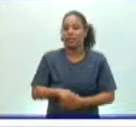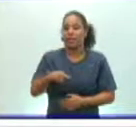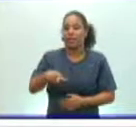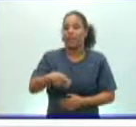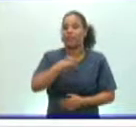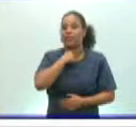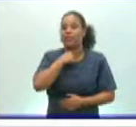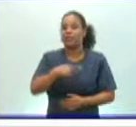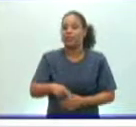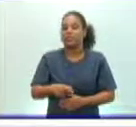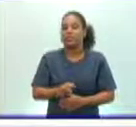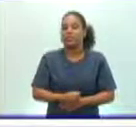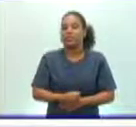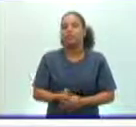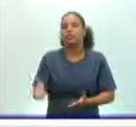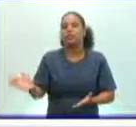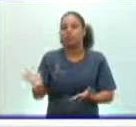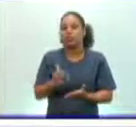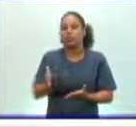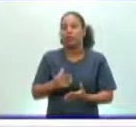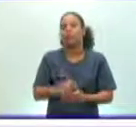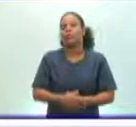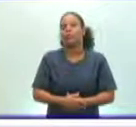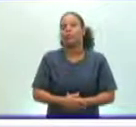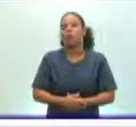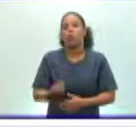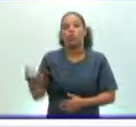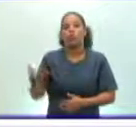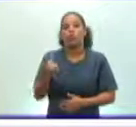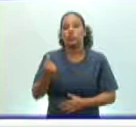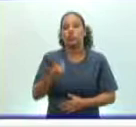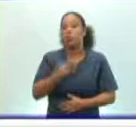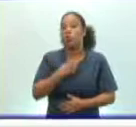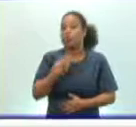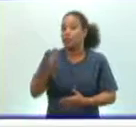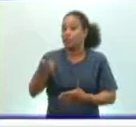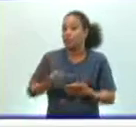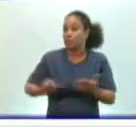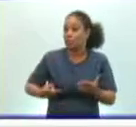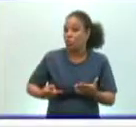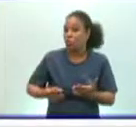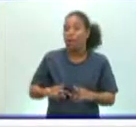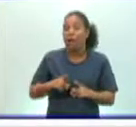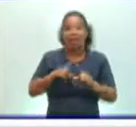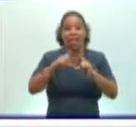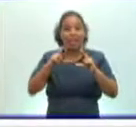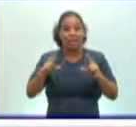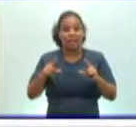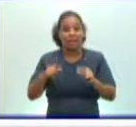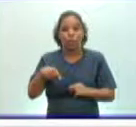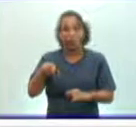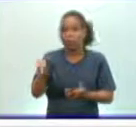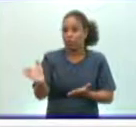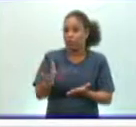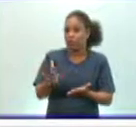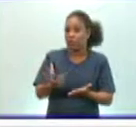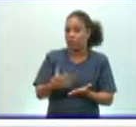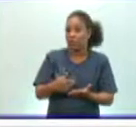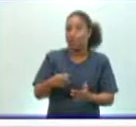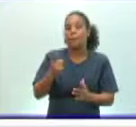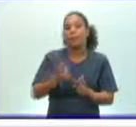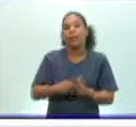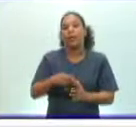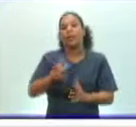te aparece en tu libro de texto. Solo construye la figura en tu libreta para que entonces